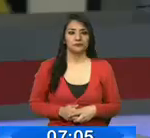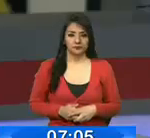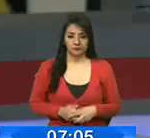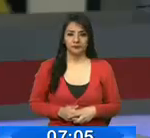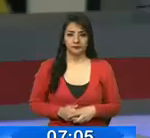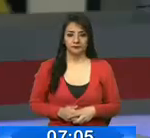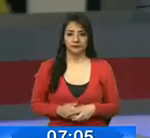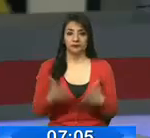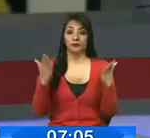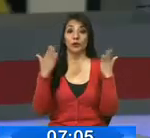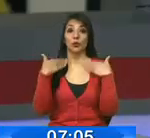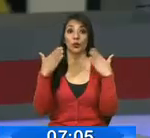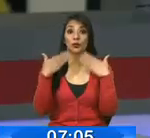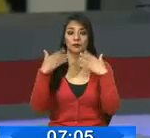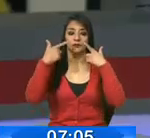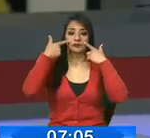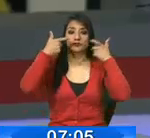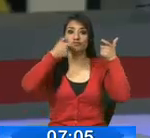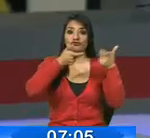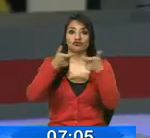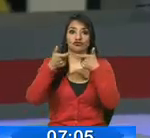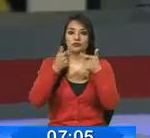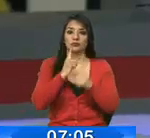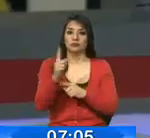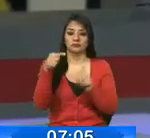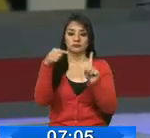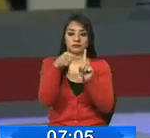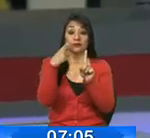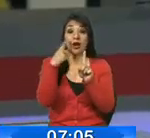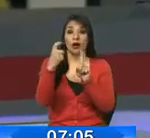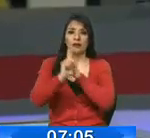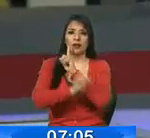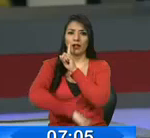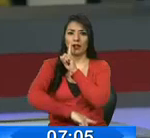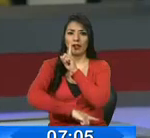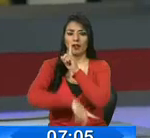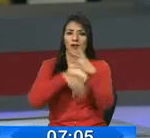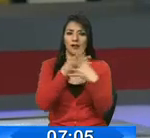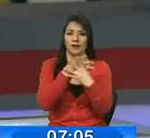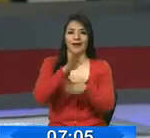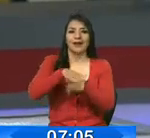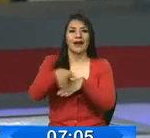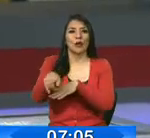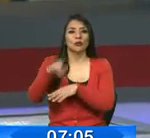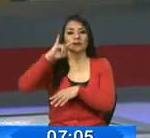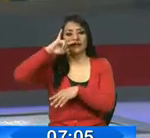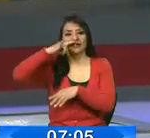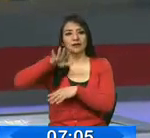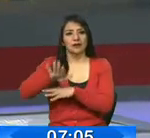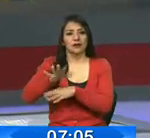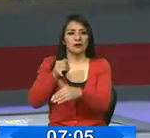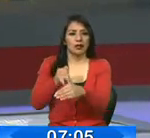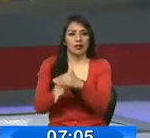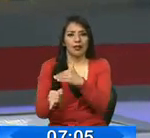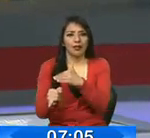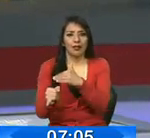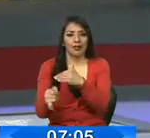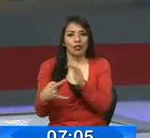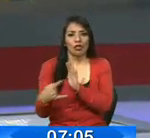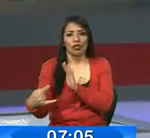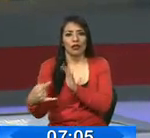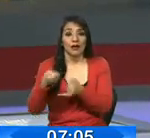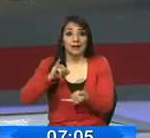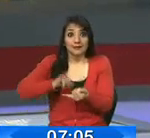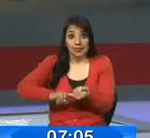En Guayaquil, la Fiscalía aseguró que el ciudadano sentenciado por abusar y contagiar de VIH a un menor de edad cumplirá